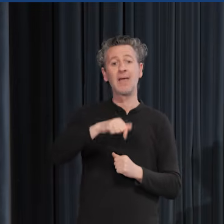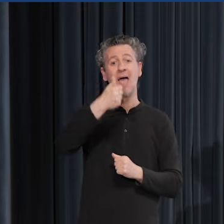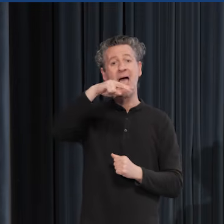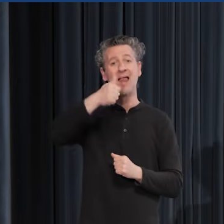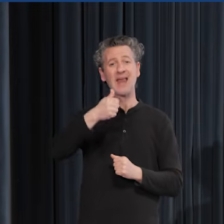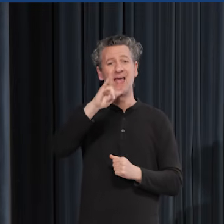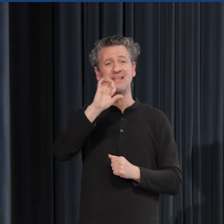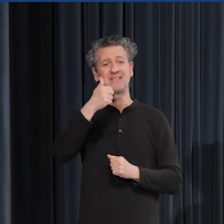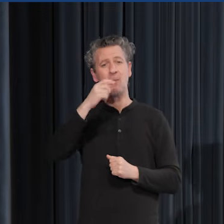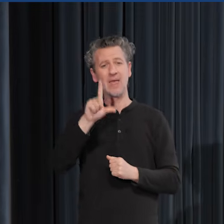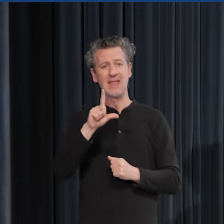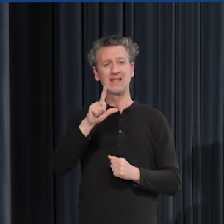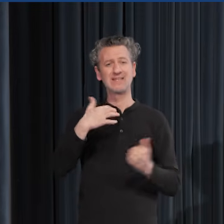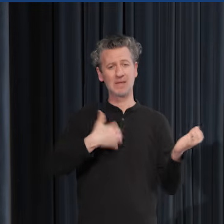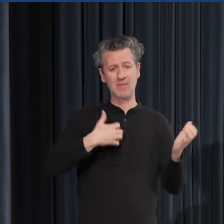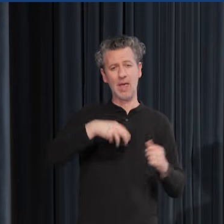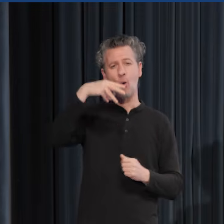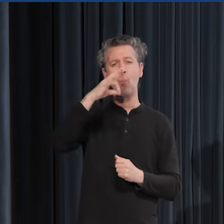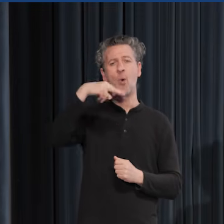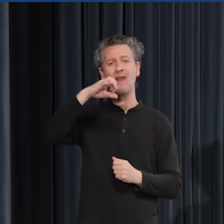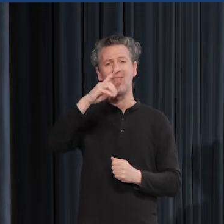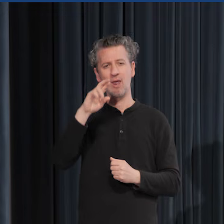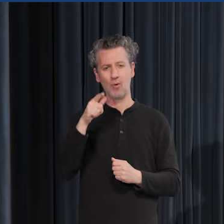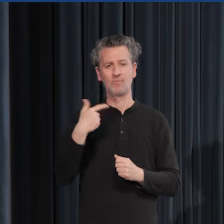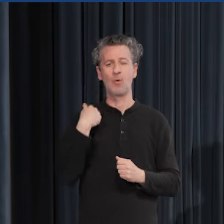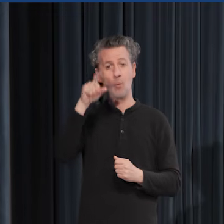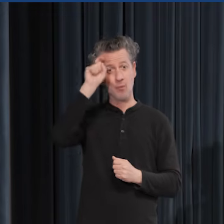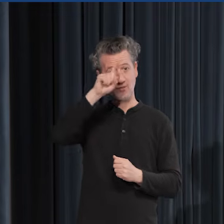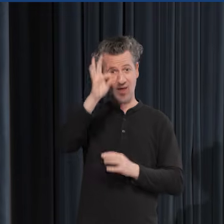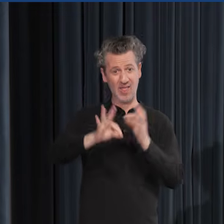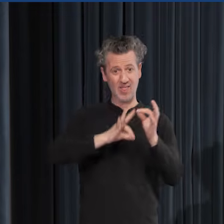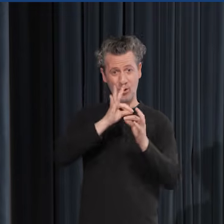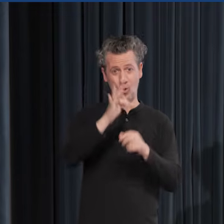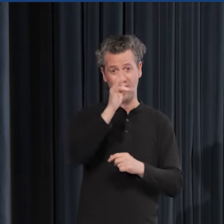Monedero. Ana es profesora del ciclo de formación profesional